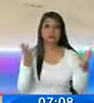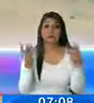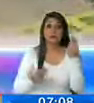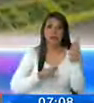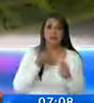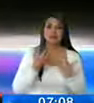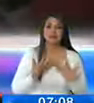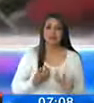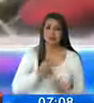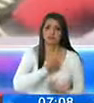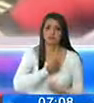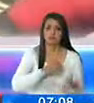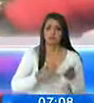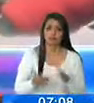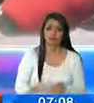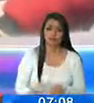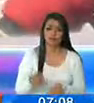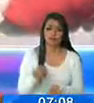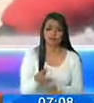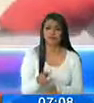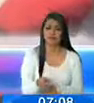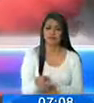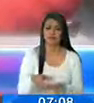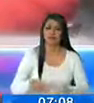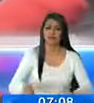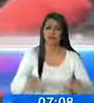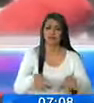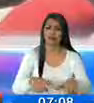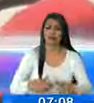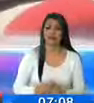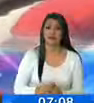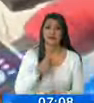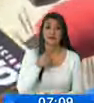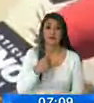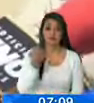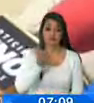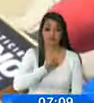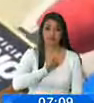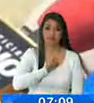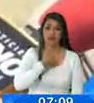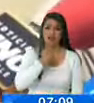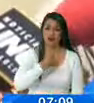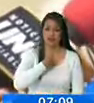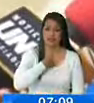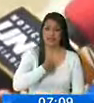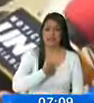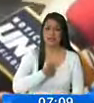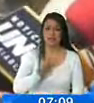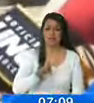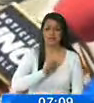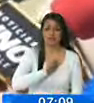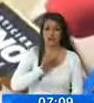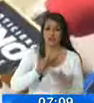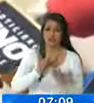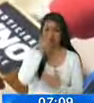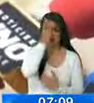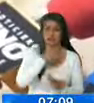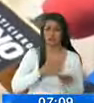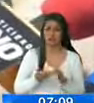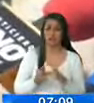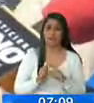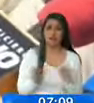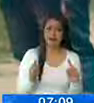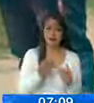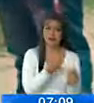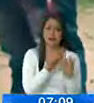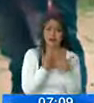intentó suicidarse. Aquí en el mismo lugar de... ¿Dónde tiene la herida el sujeto? En el pecho también tiene la herida. Estamos ahorita, todavía no tenemos la información